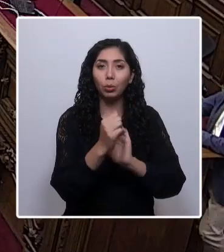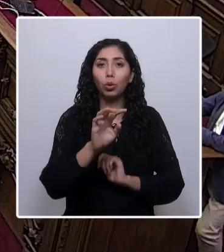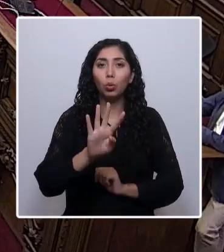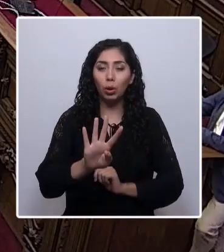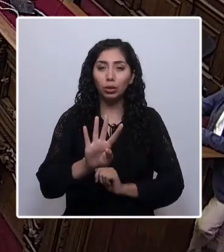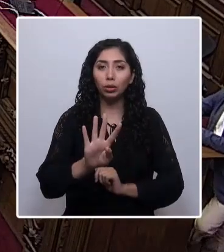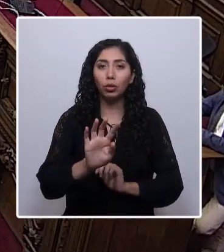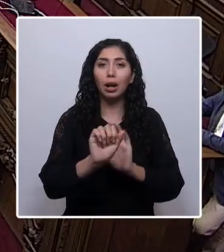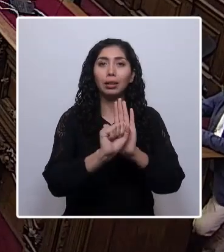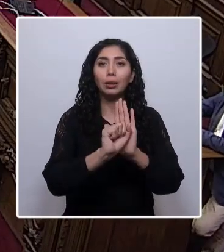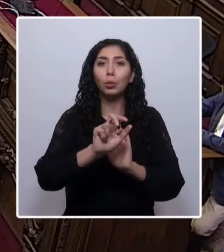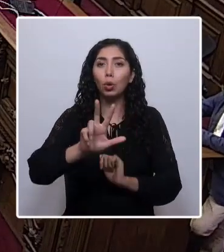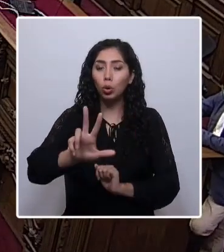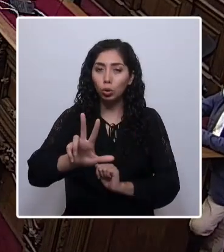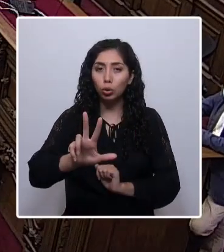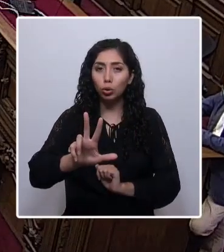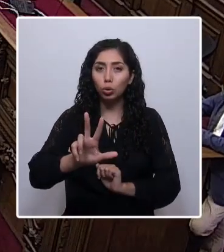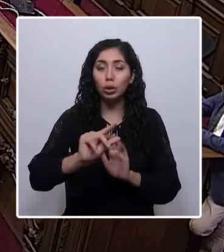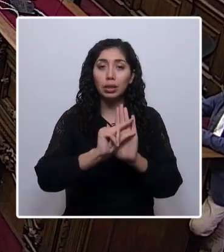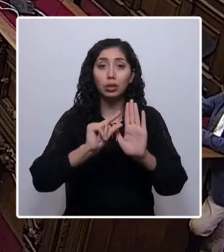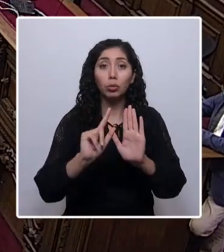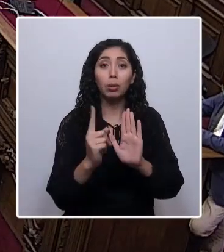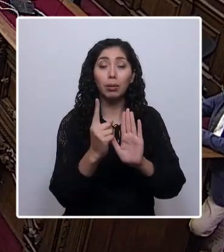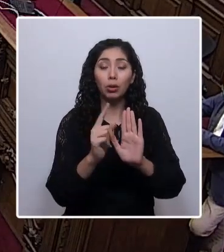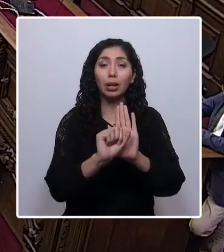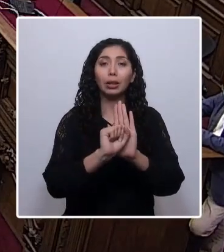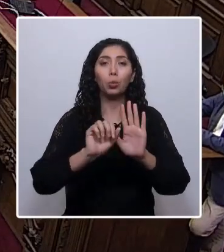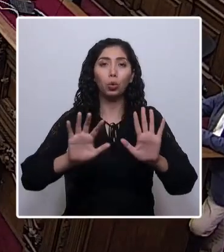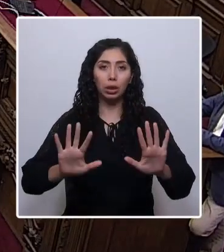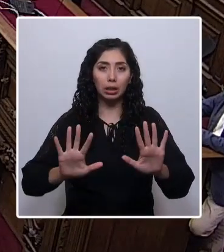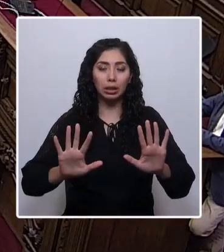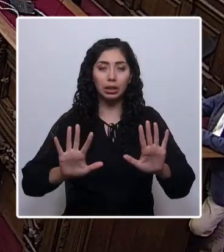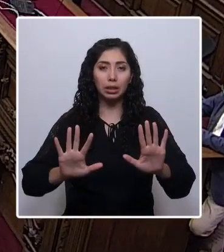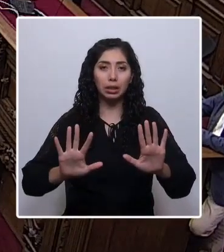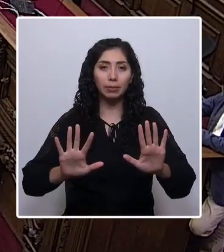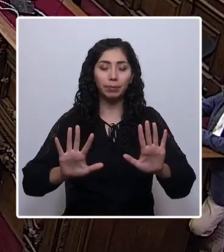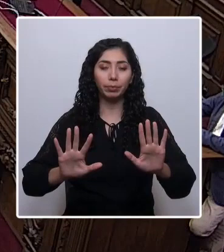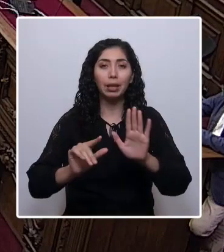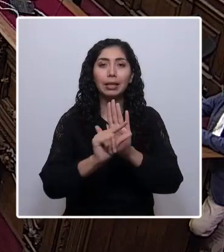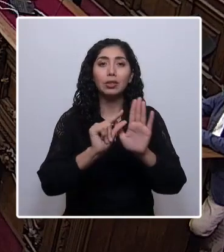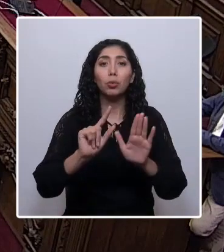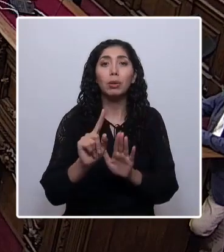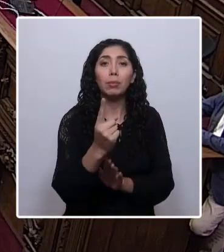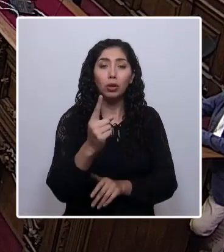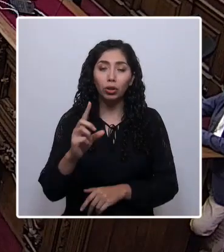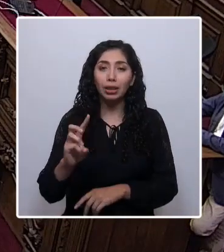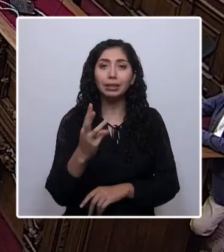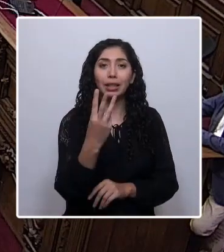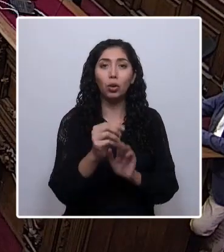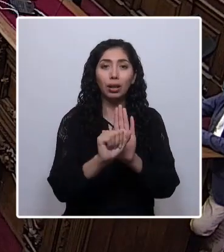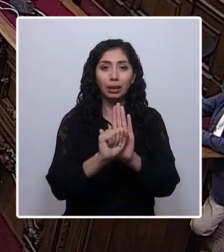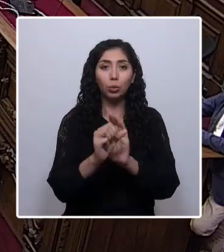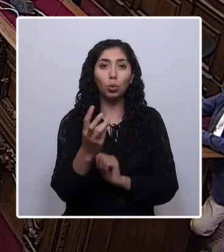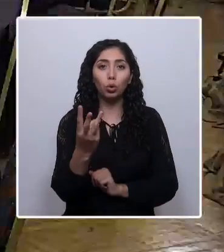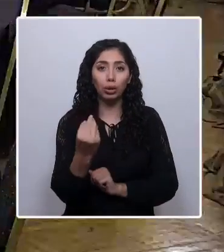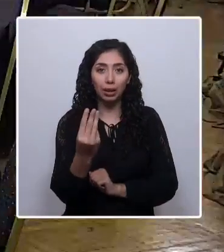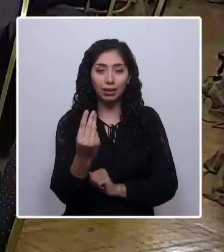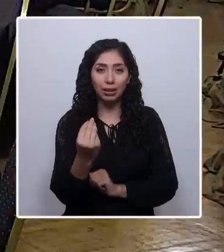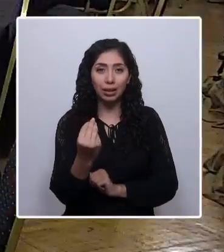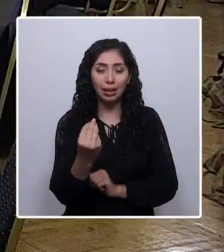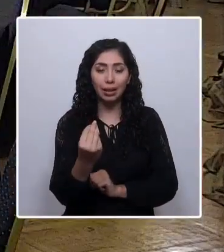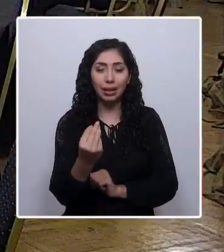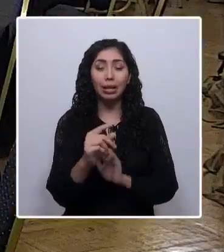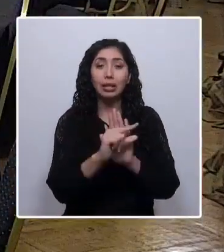artículo 8, el inciso primero del artículo 10, los incisos primero y tercero del artículo 13, los